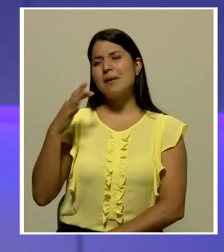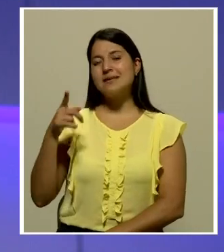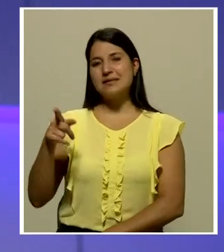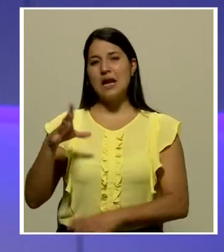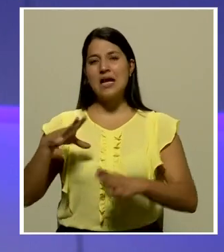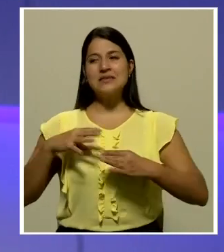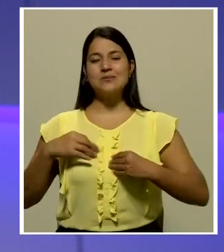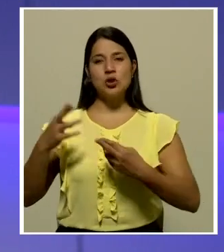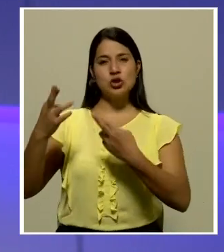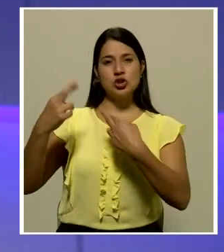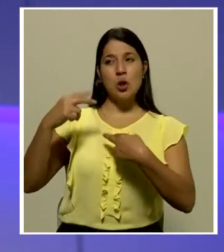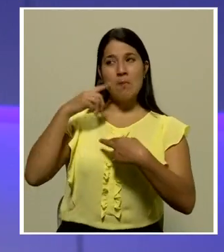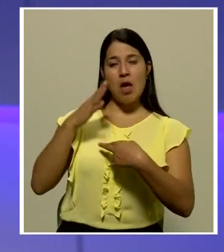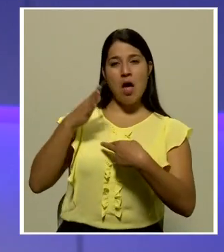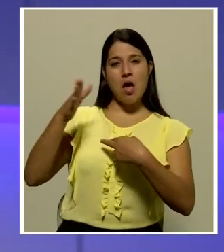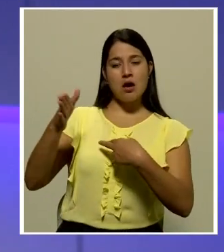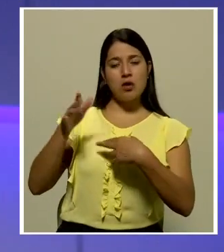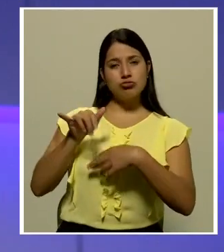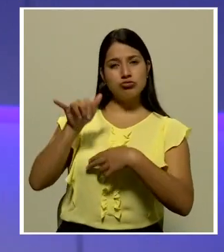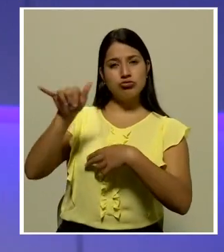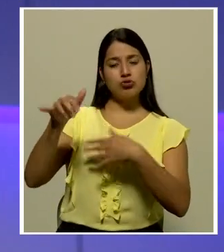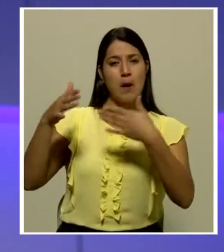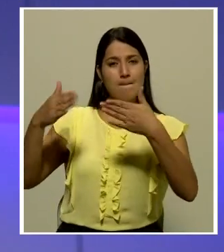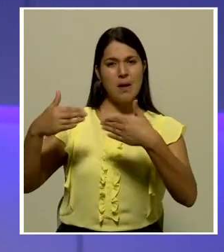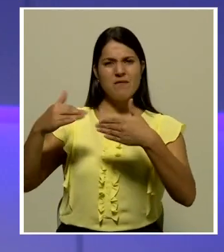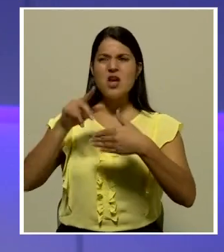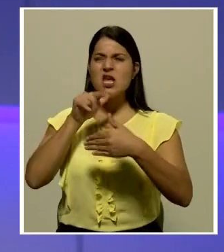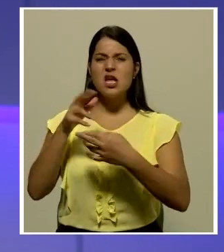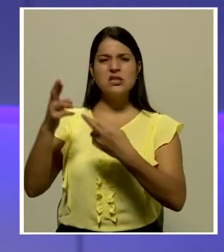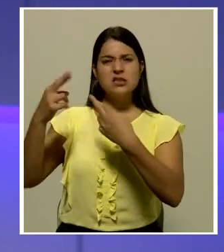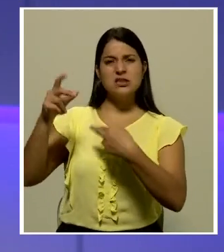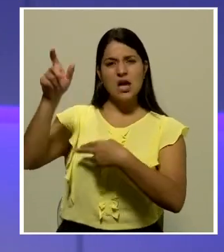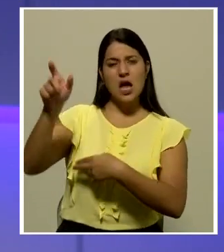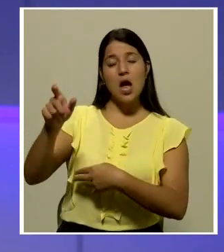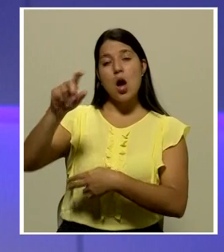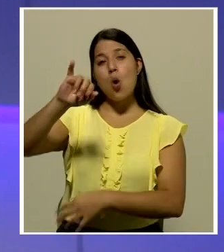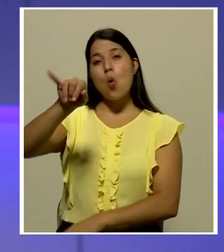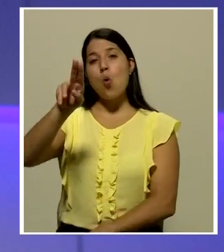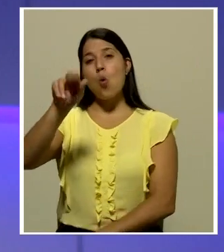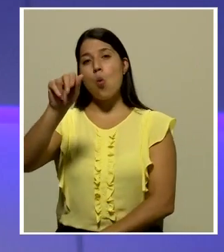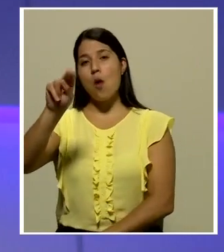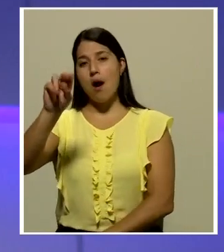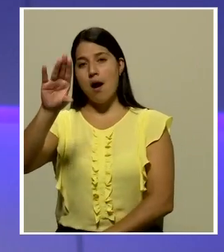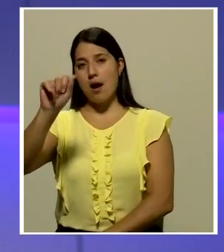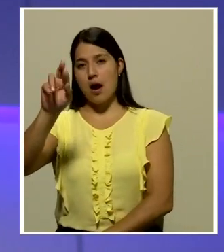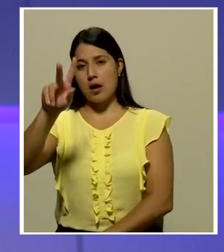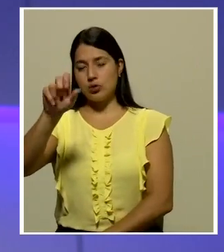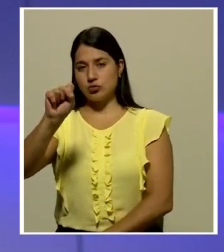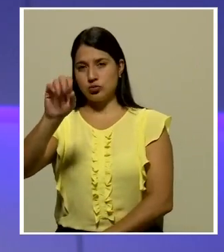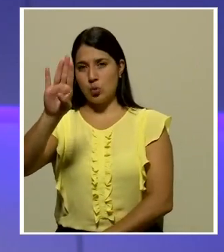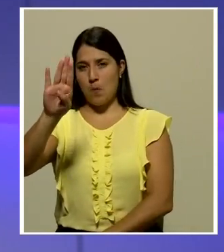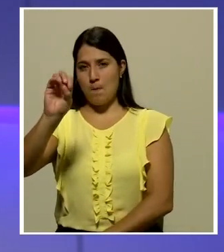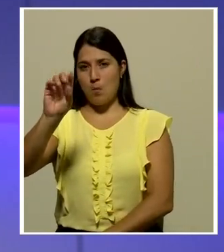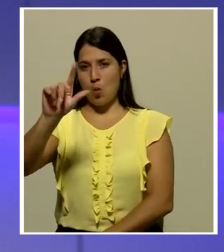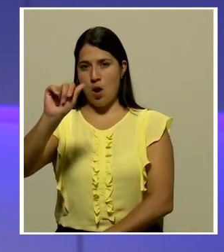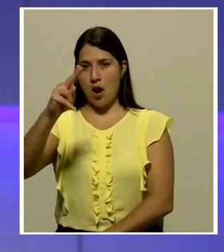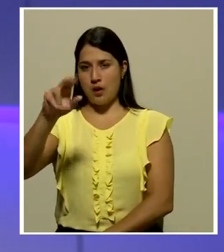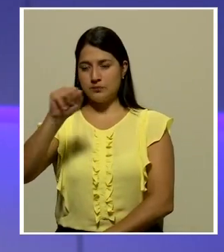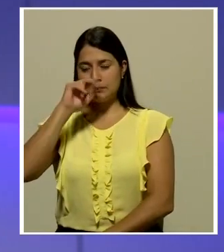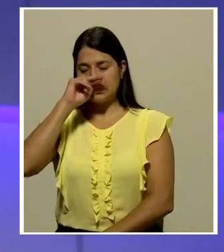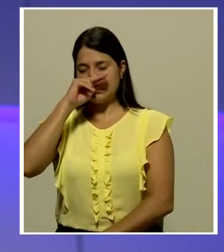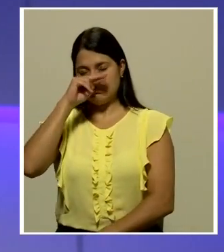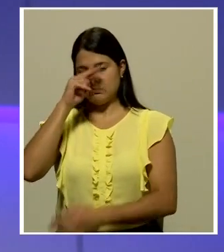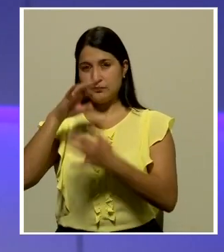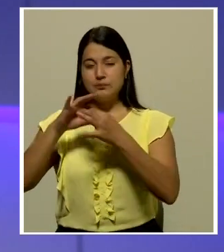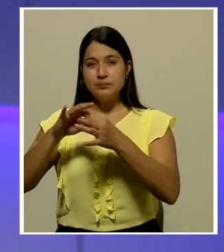a Panamá junto al empresario cementero Juan Carlos Bolaños y perjurio durante una comparecencia en el